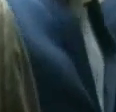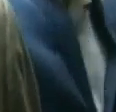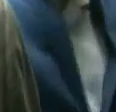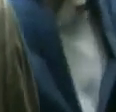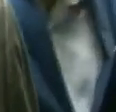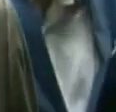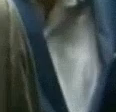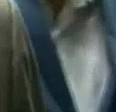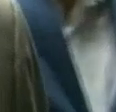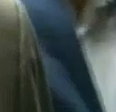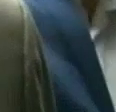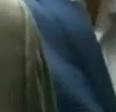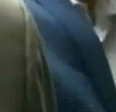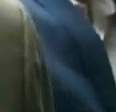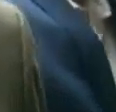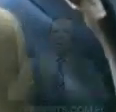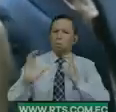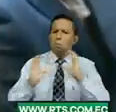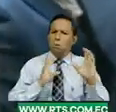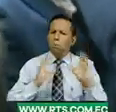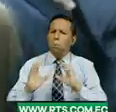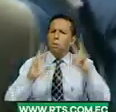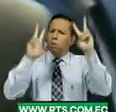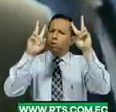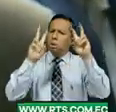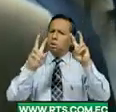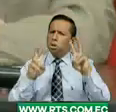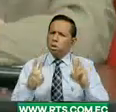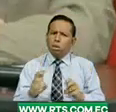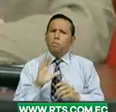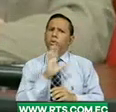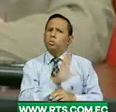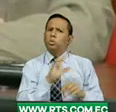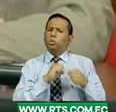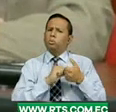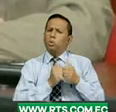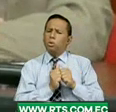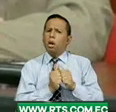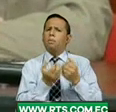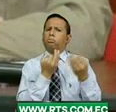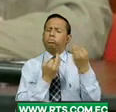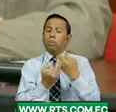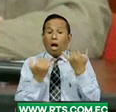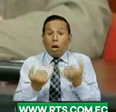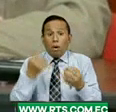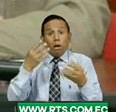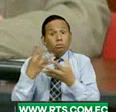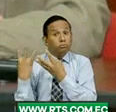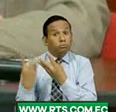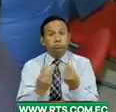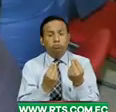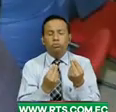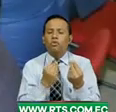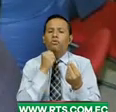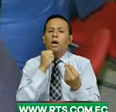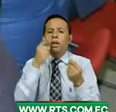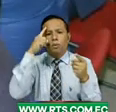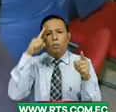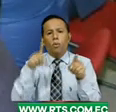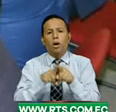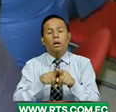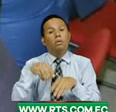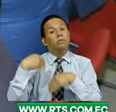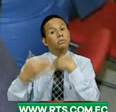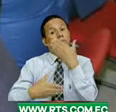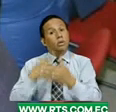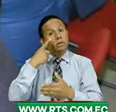tratado los temas relacionados con el sector. Aunque por ahora no hubo acuerdos y esperan que en la próxima cita hayan consensos,